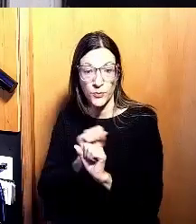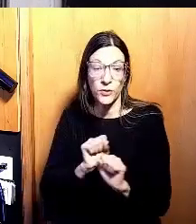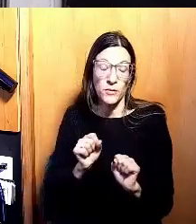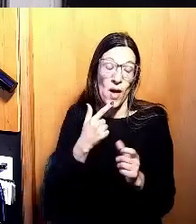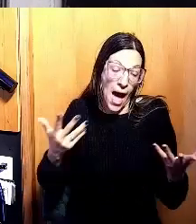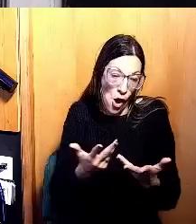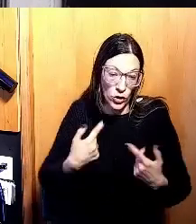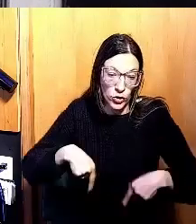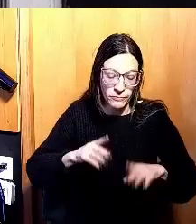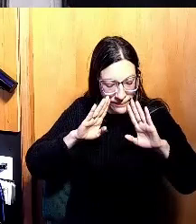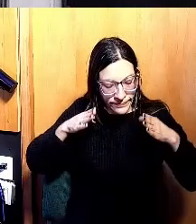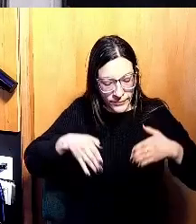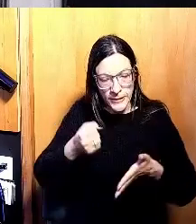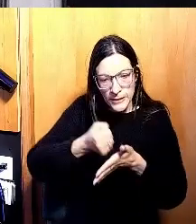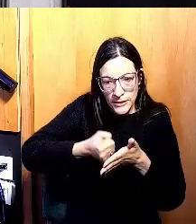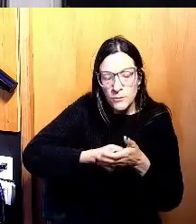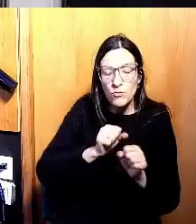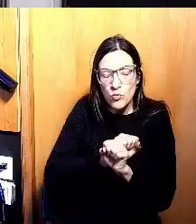con esa nueva, digamos,